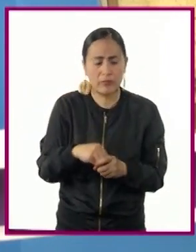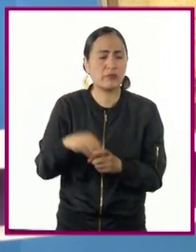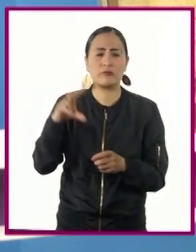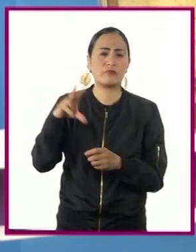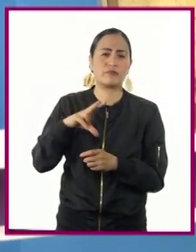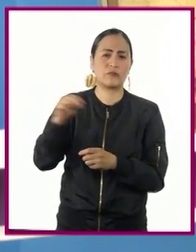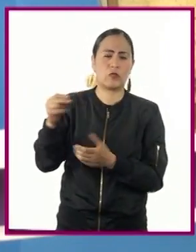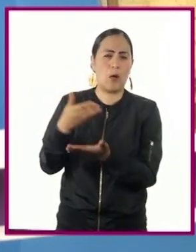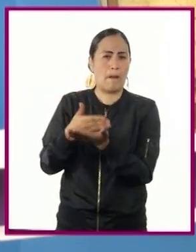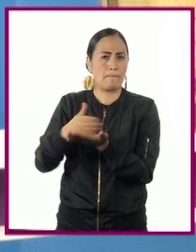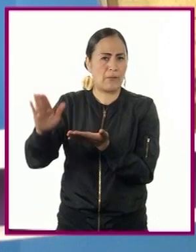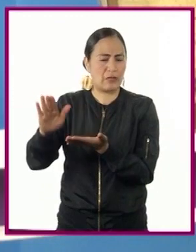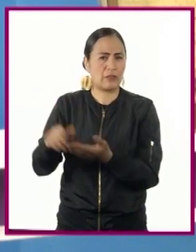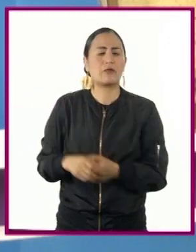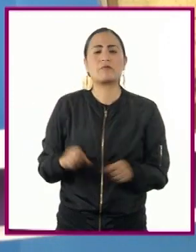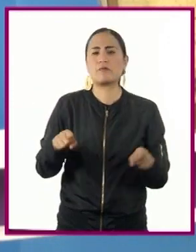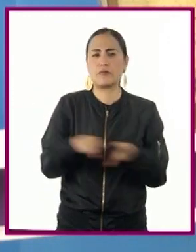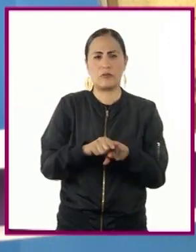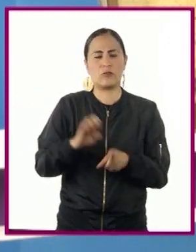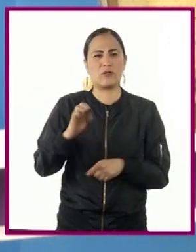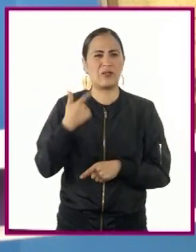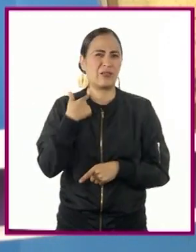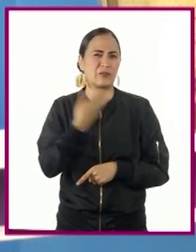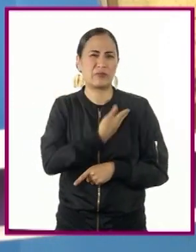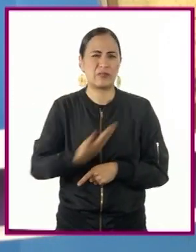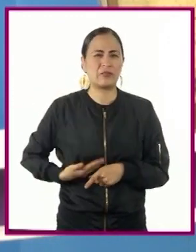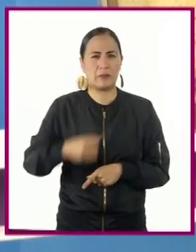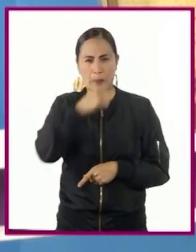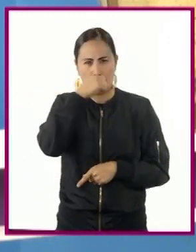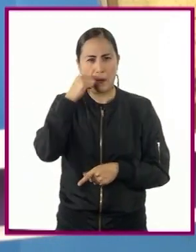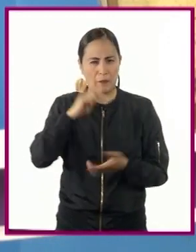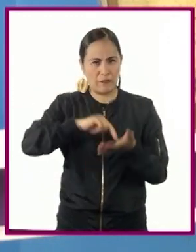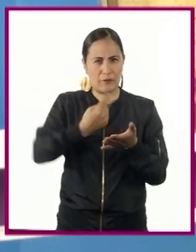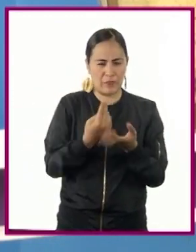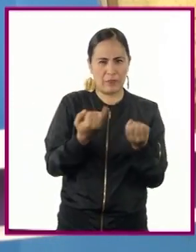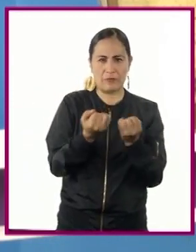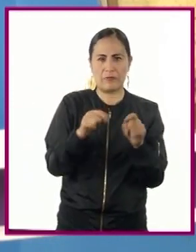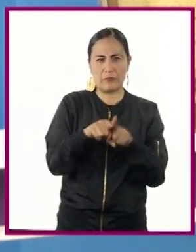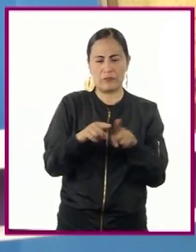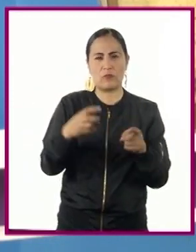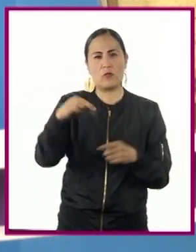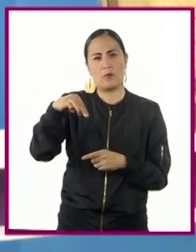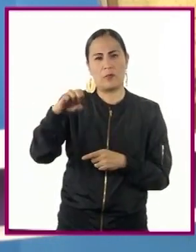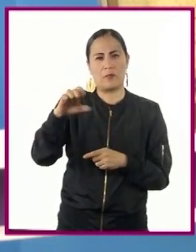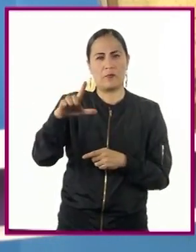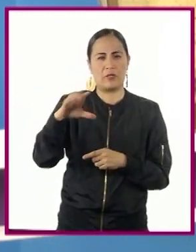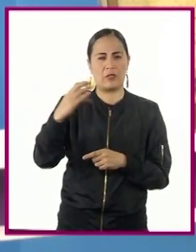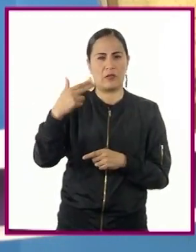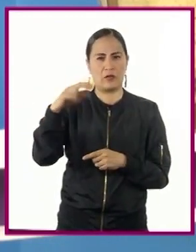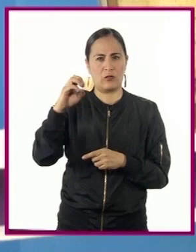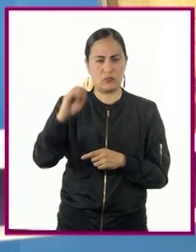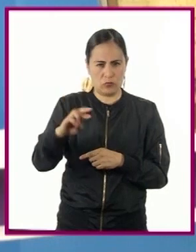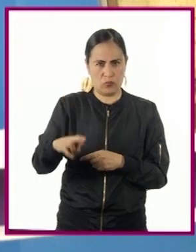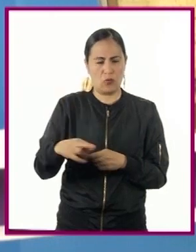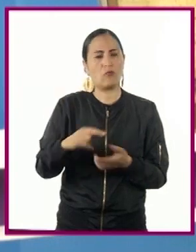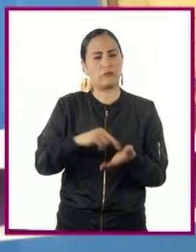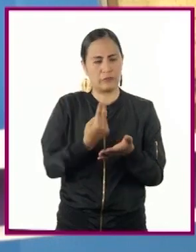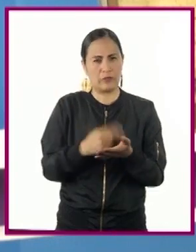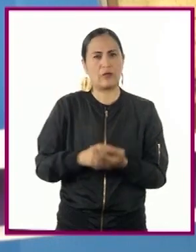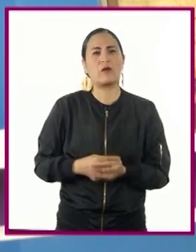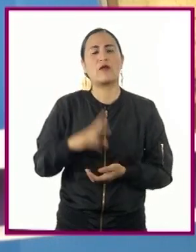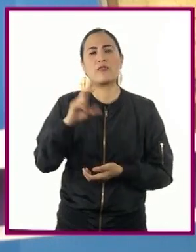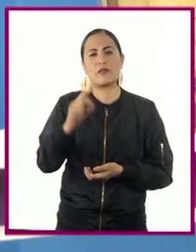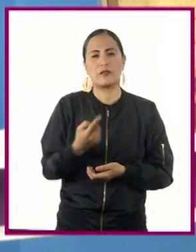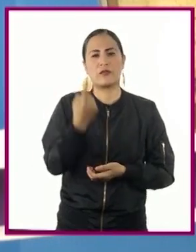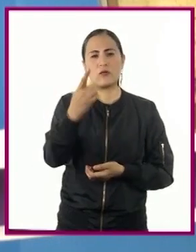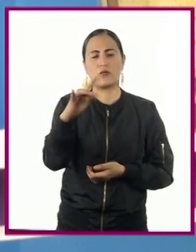cementerios, firmada por el presidente Benito Juárez y refrendada por Melchor Ocampo, ministro de Gobernación, promulgada el 31 de julio